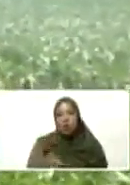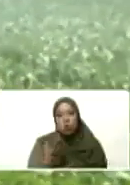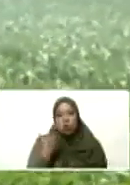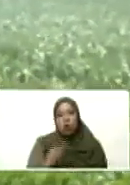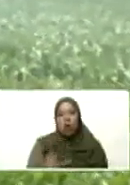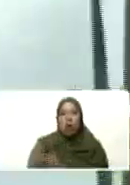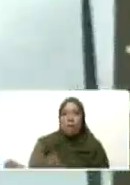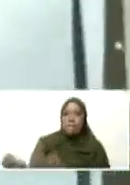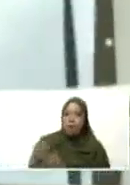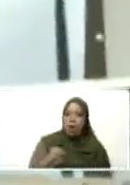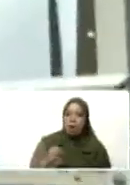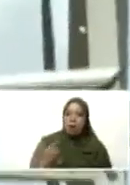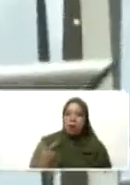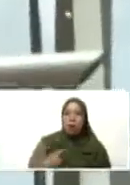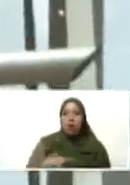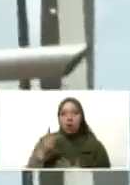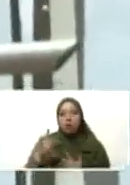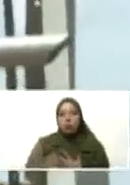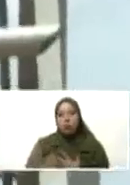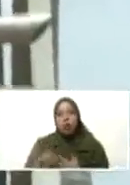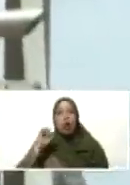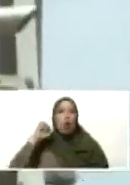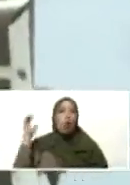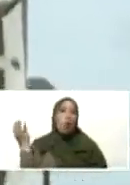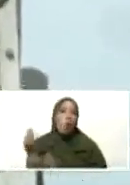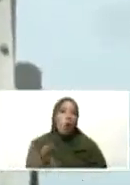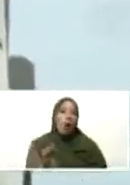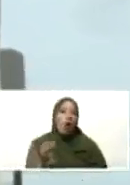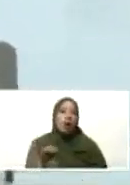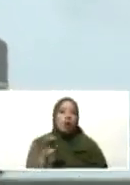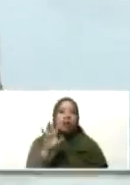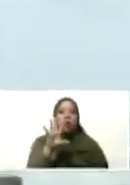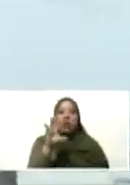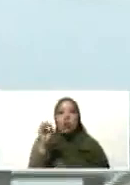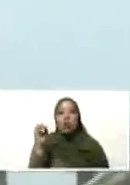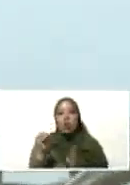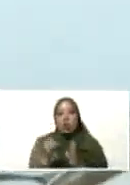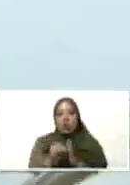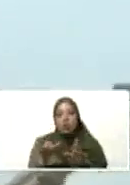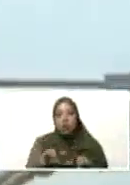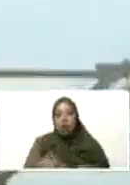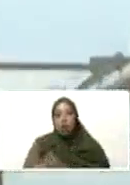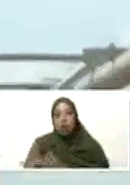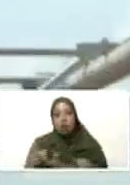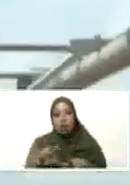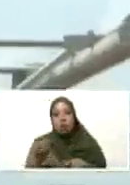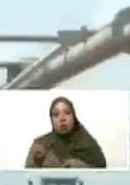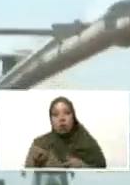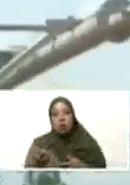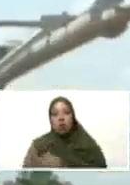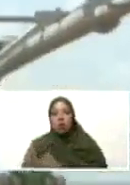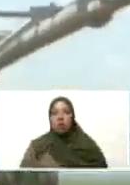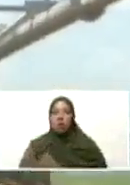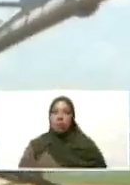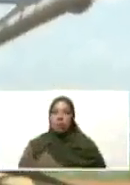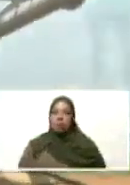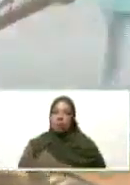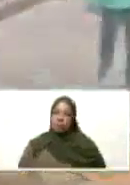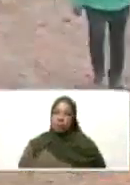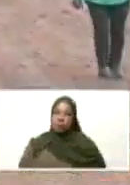más. Y estamos planteando en Guárico 50.000 hectáreas. Es decir, estaríamos hablando del eje